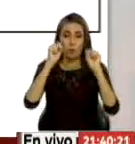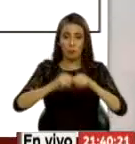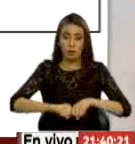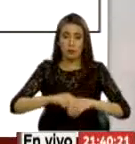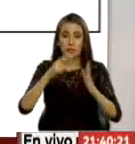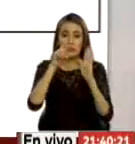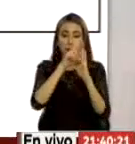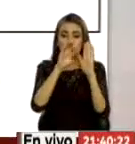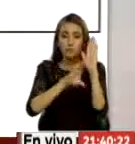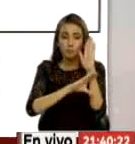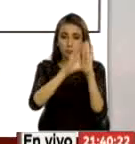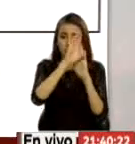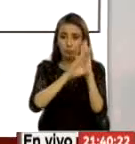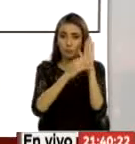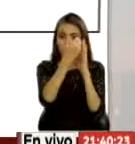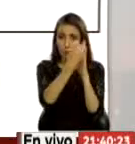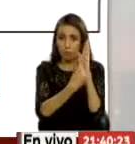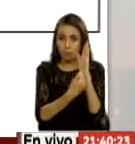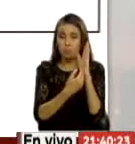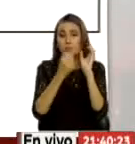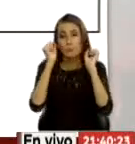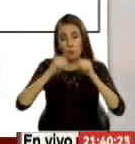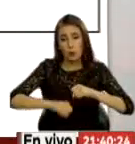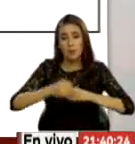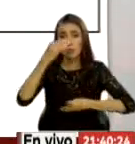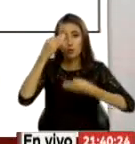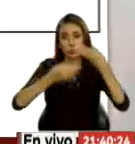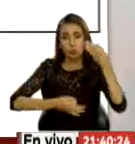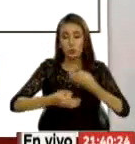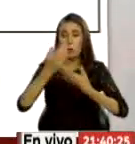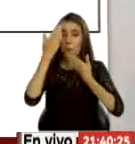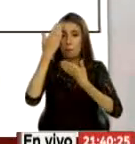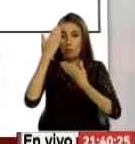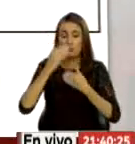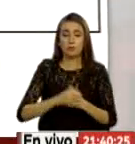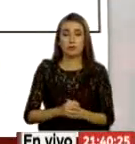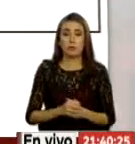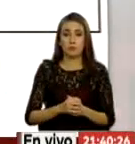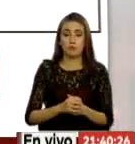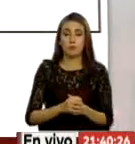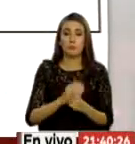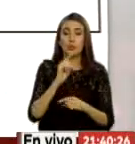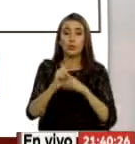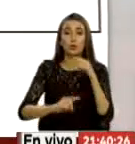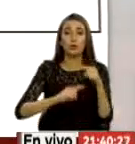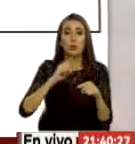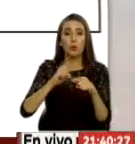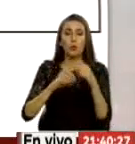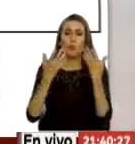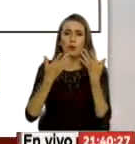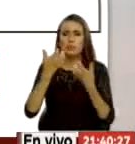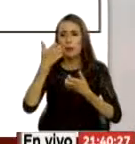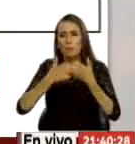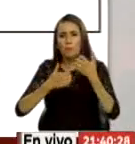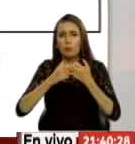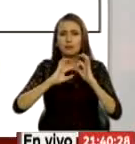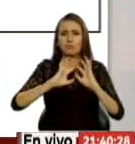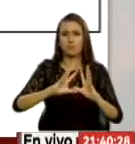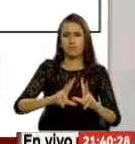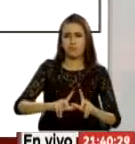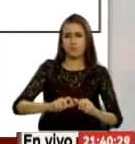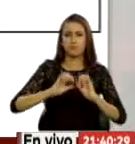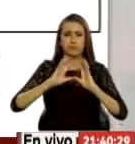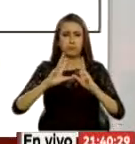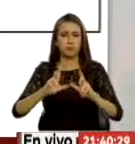la Constitución, pues son sujetos a un juicio político, y frente a estos actos de terribles de corrupción,